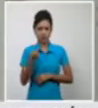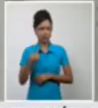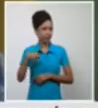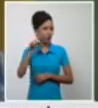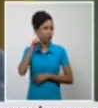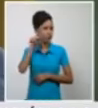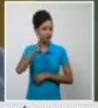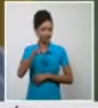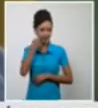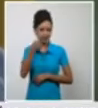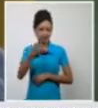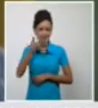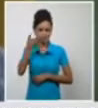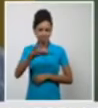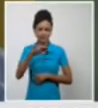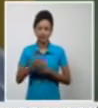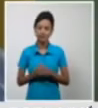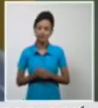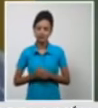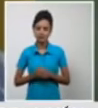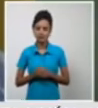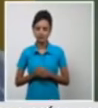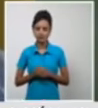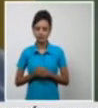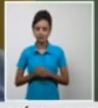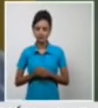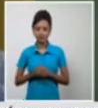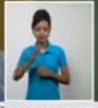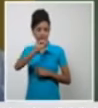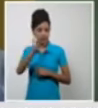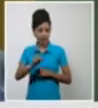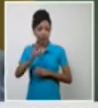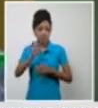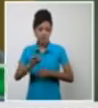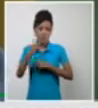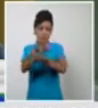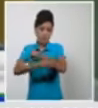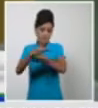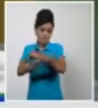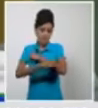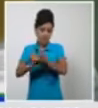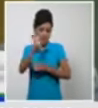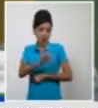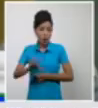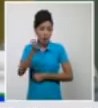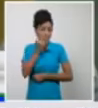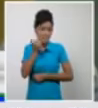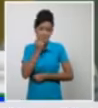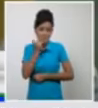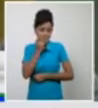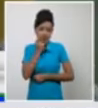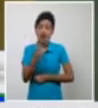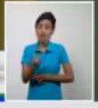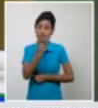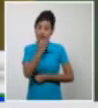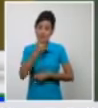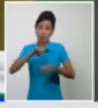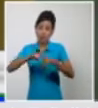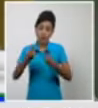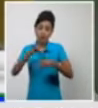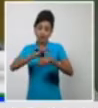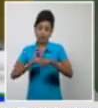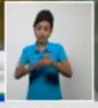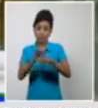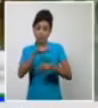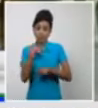testimonio. Italia fue uno de los países europeos más afectados por la pandemia, que nos cogió de sorpresa, tanto a la